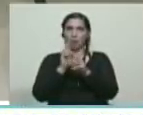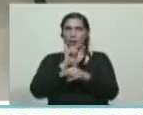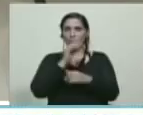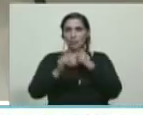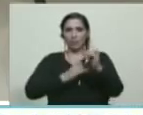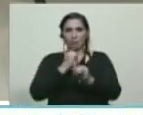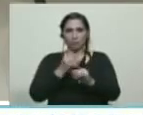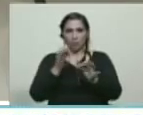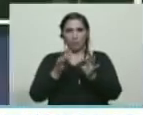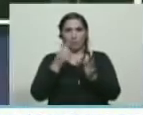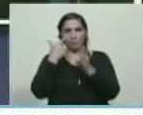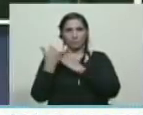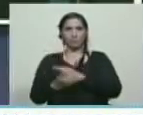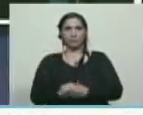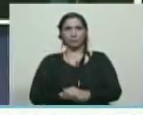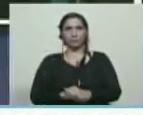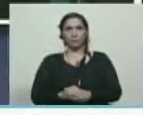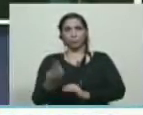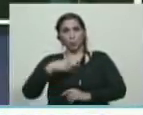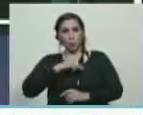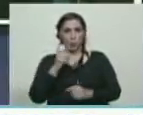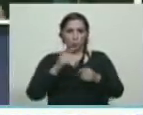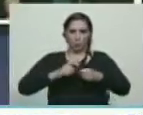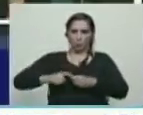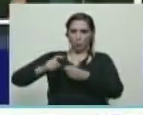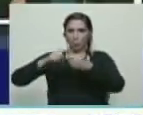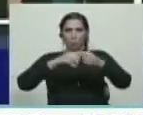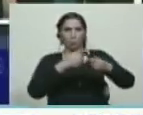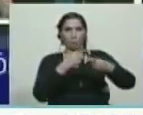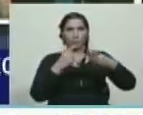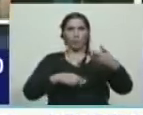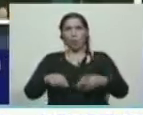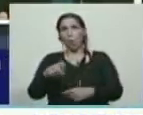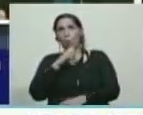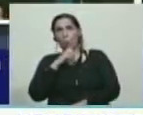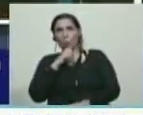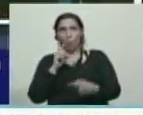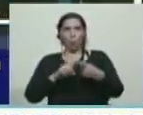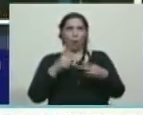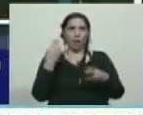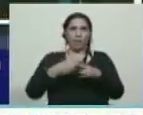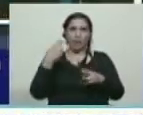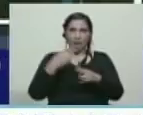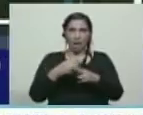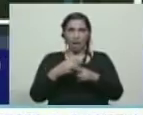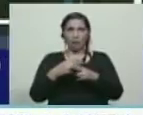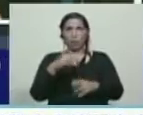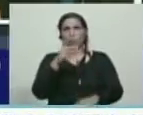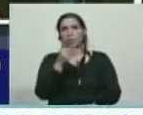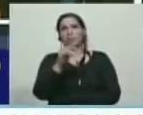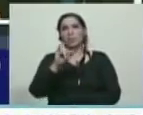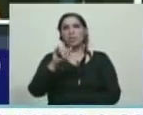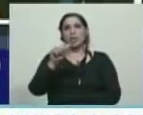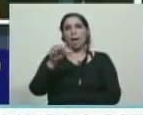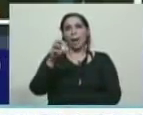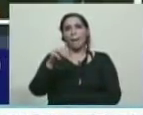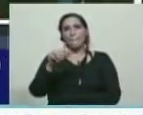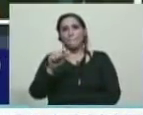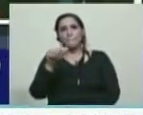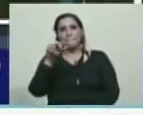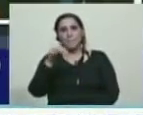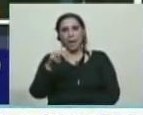Escuchemos. Hemos incorporado otros commodities como el oro, el hierro y los diamantes, que en unas